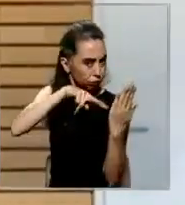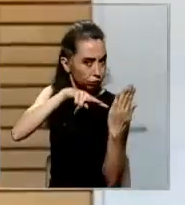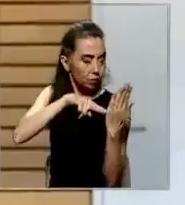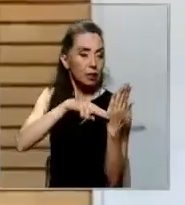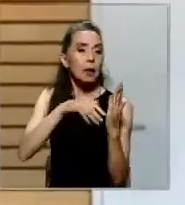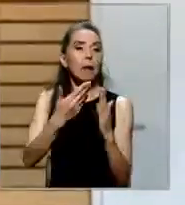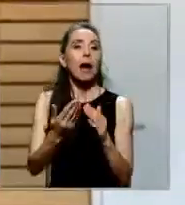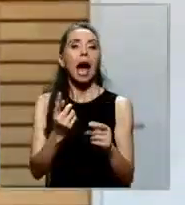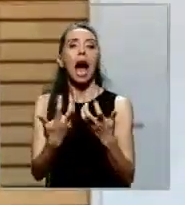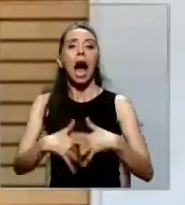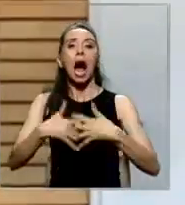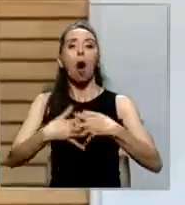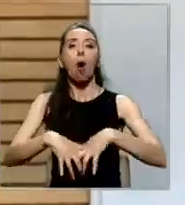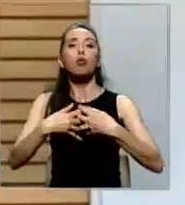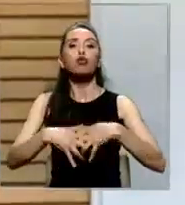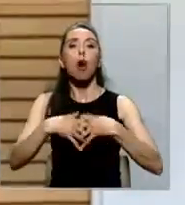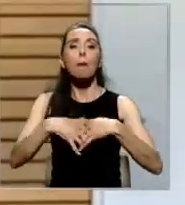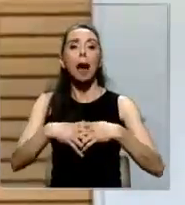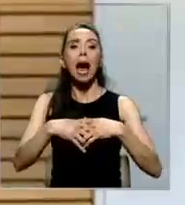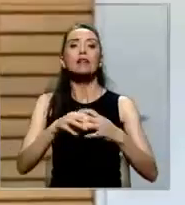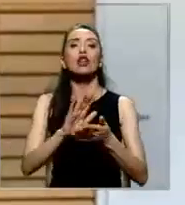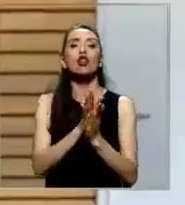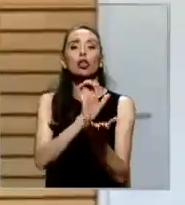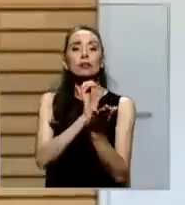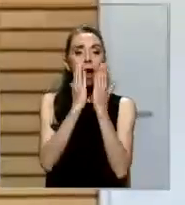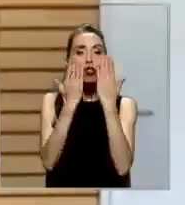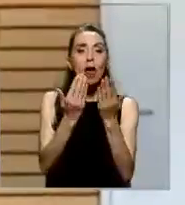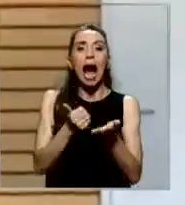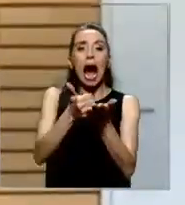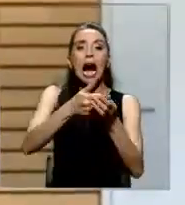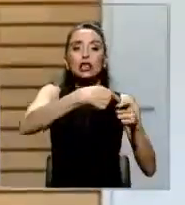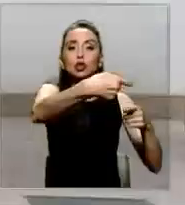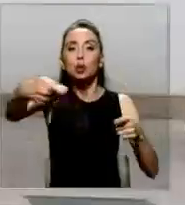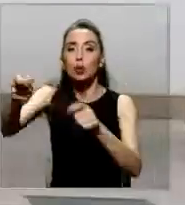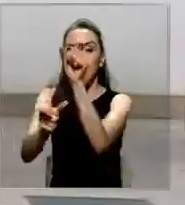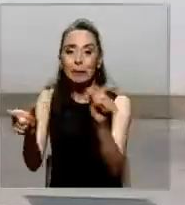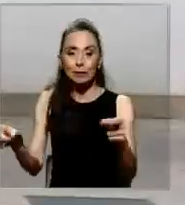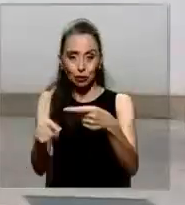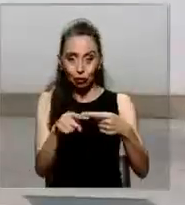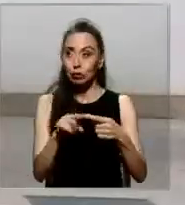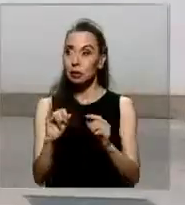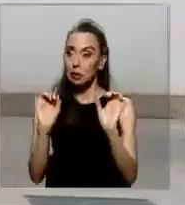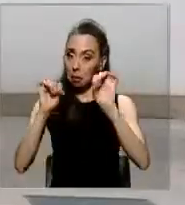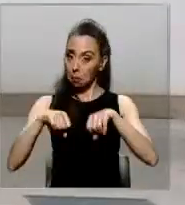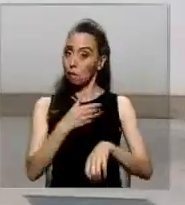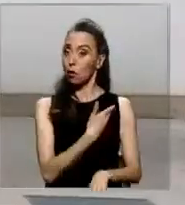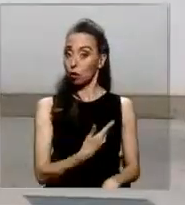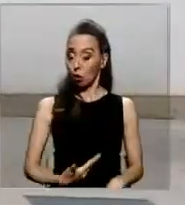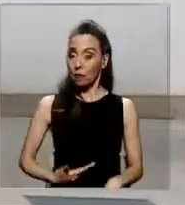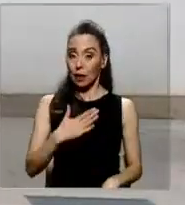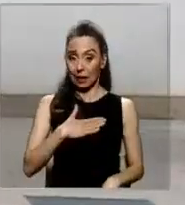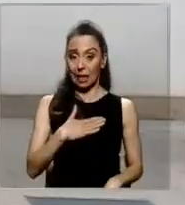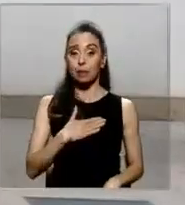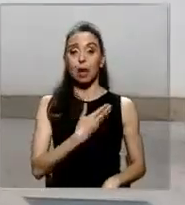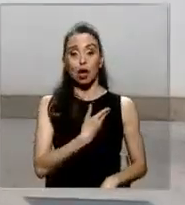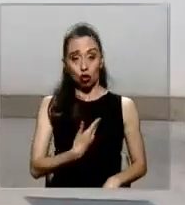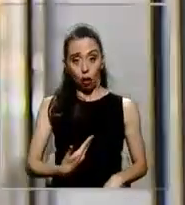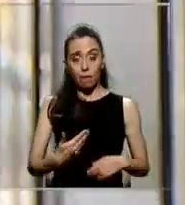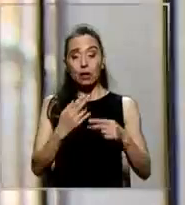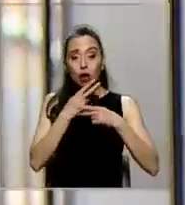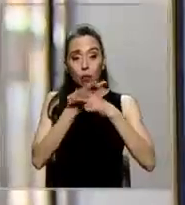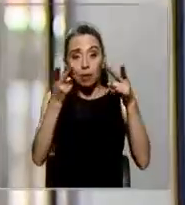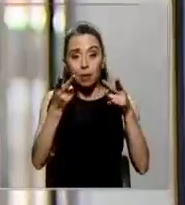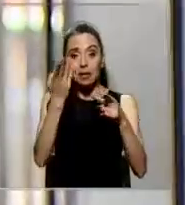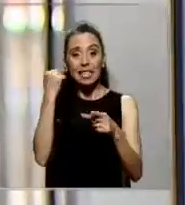más automaticidad a todas las ayudas sociales. Obviamente lo vamos a aprobar. Desde el gobierno esperan que las ayudas económicas dadas a conocer